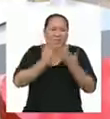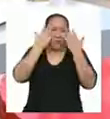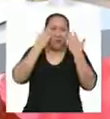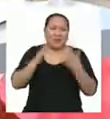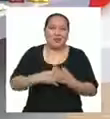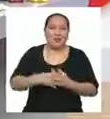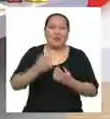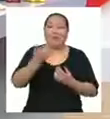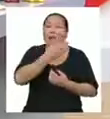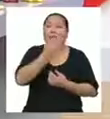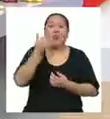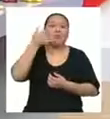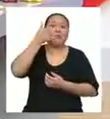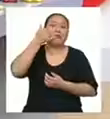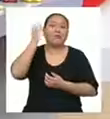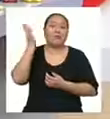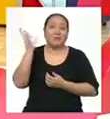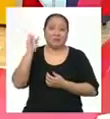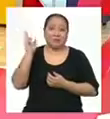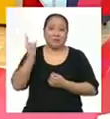al profesor de una vez.